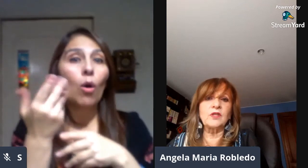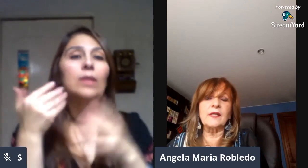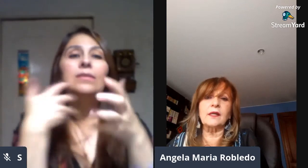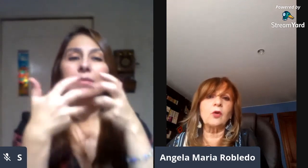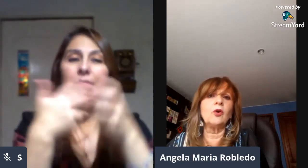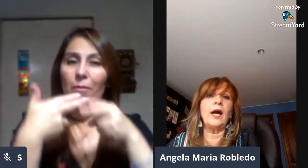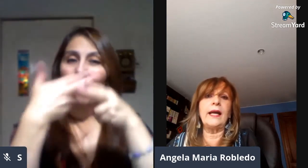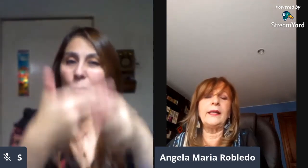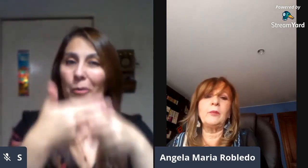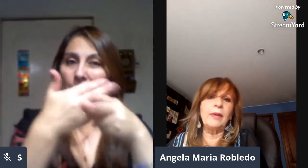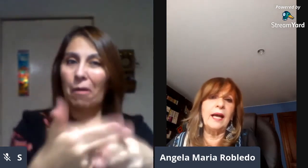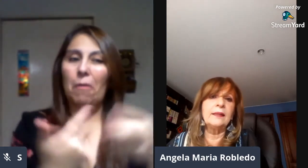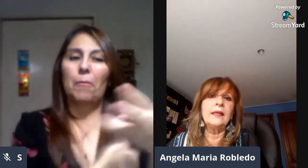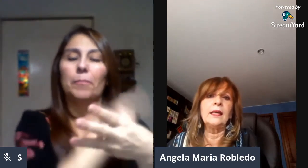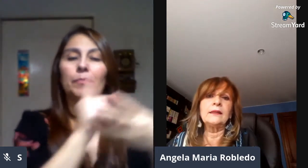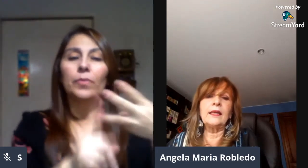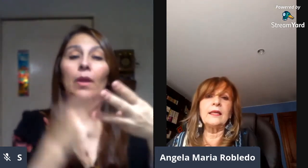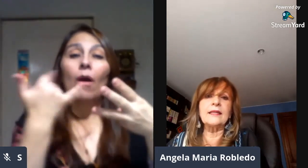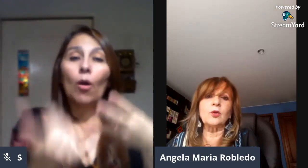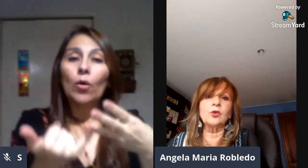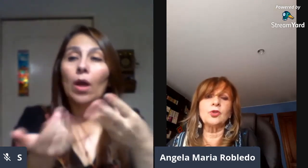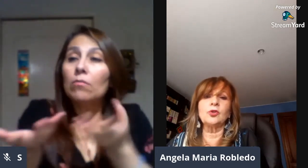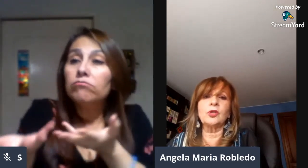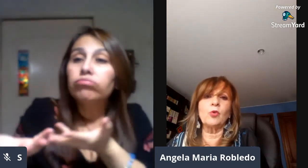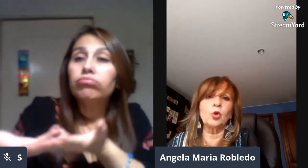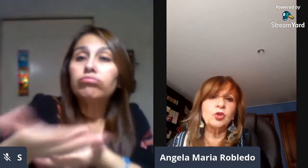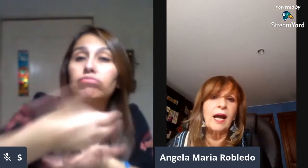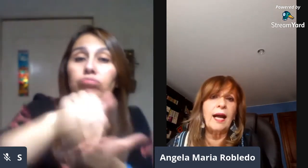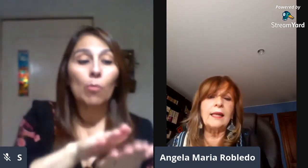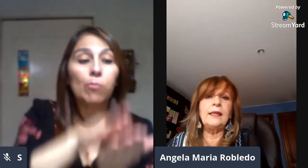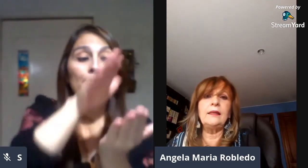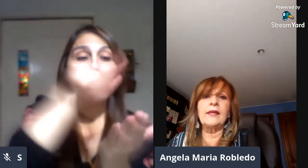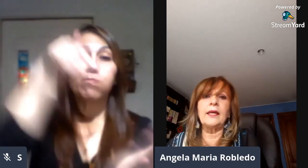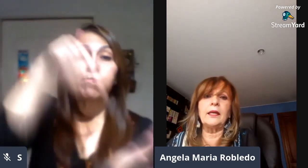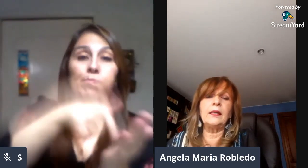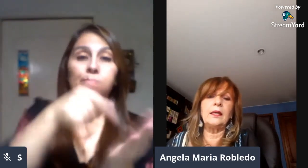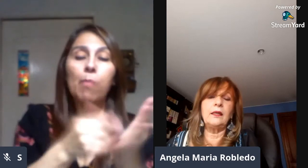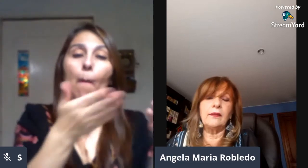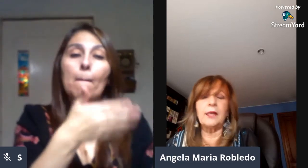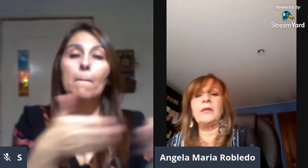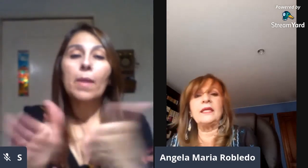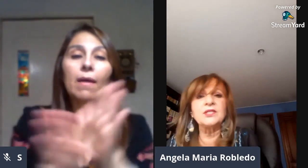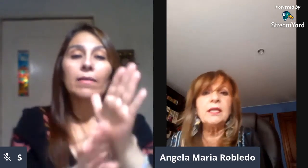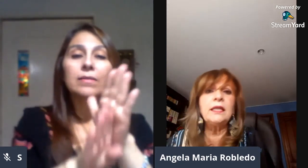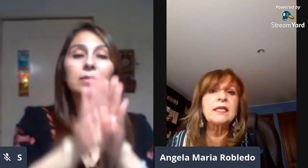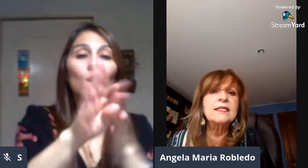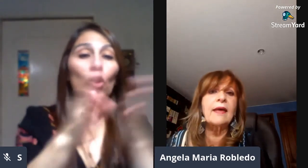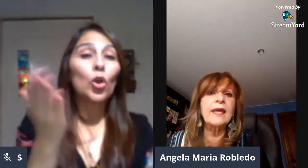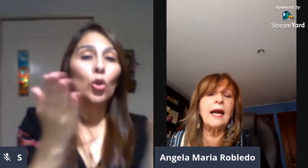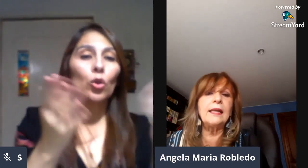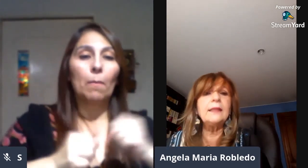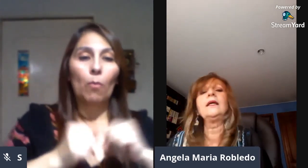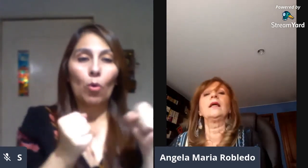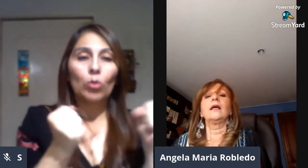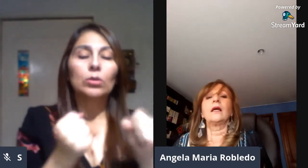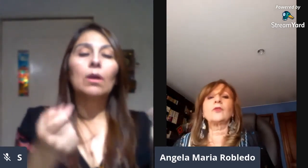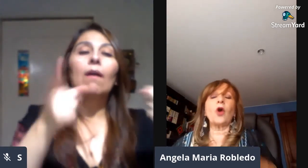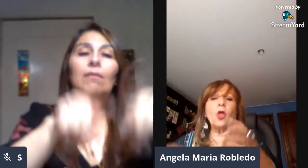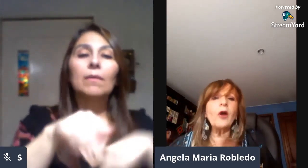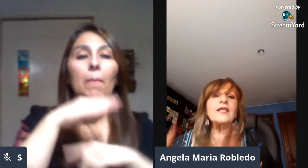ese aporte se recoja en el Plan de Desarrollo de Bogotá y de Medellín y quizá de